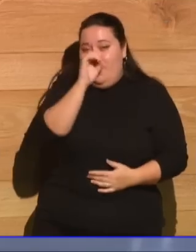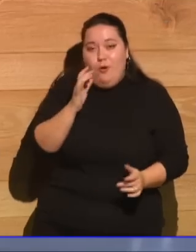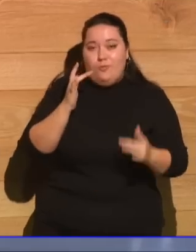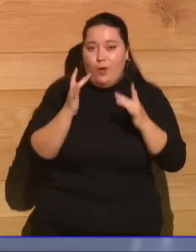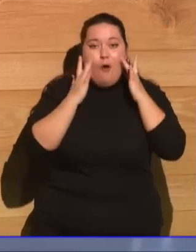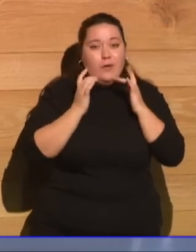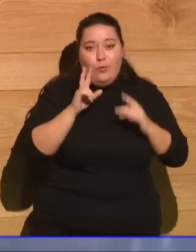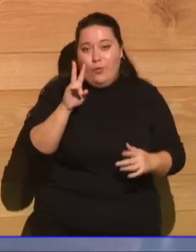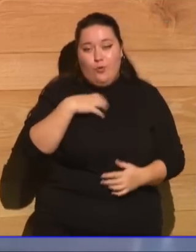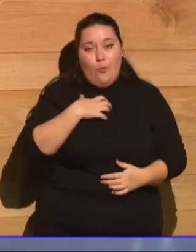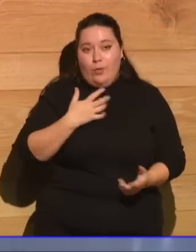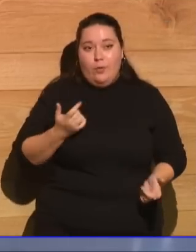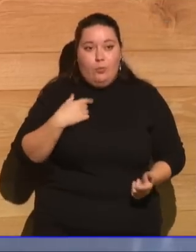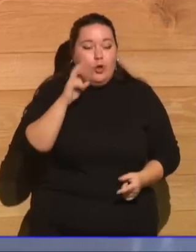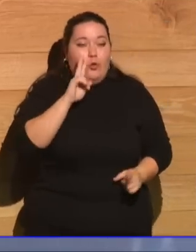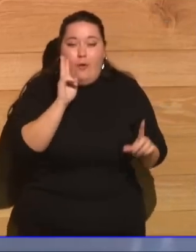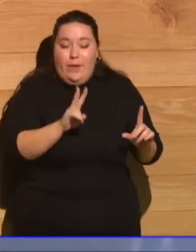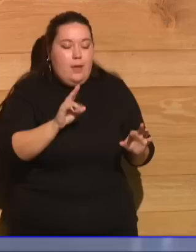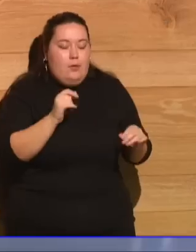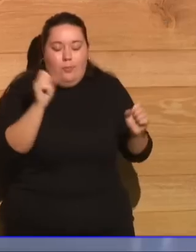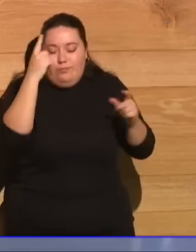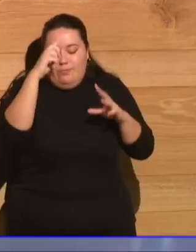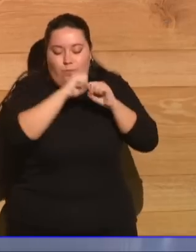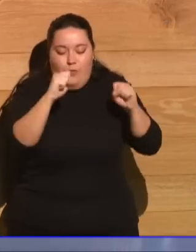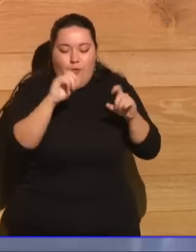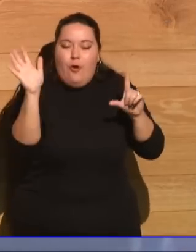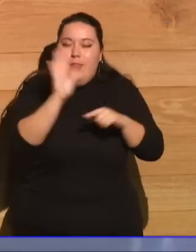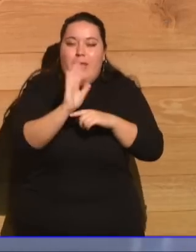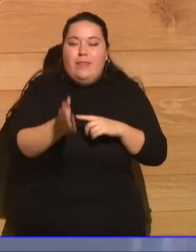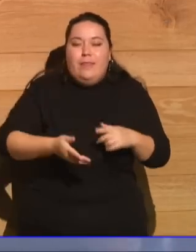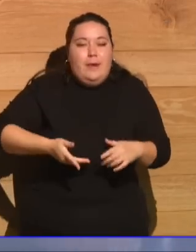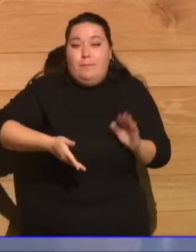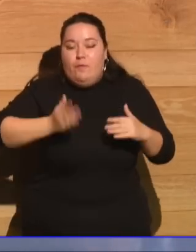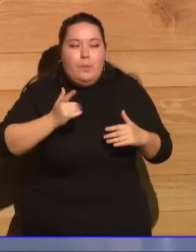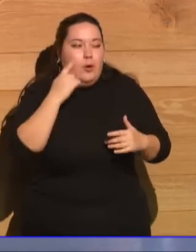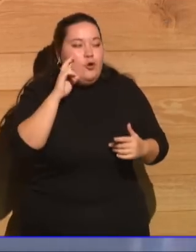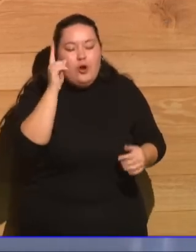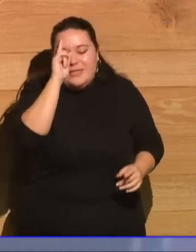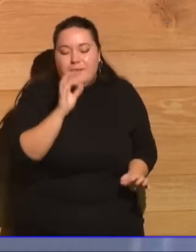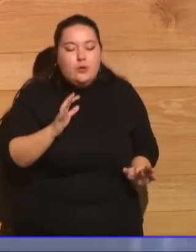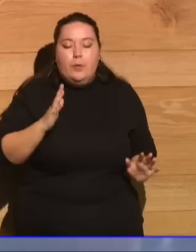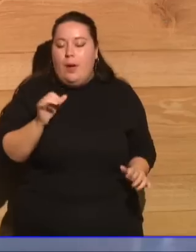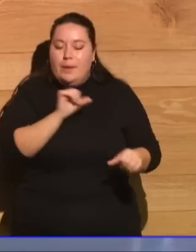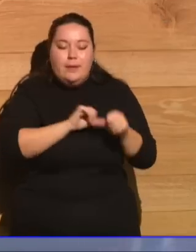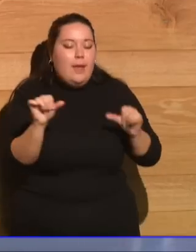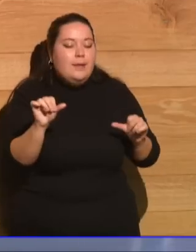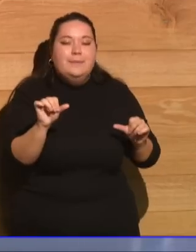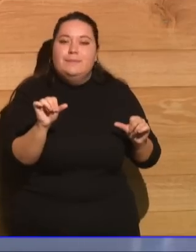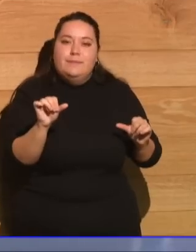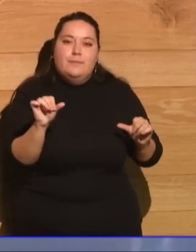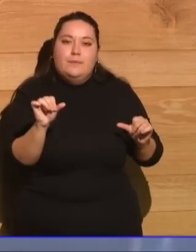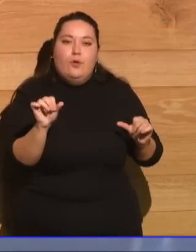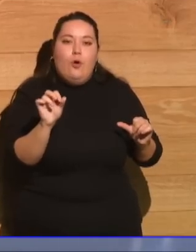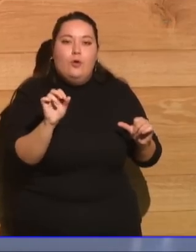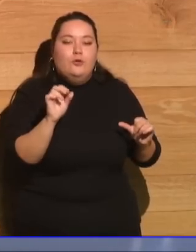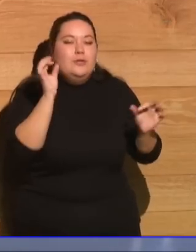película, a mí algo me hizo en la cabeza, me hizo catapum, y yo salí del cine diciendo, no sé lo que acabo de ver, pero desde a partir de este momento yo no quiero